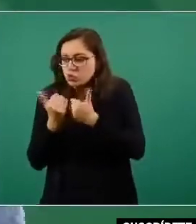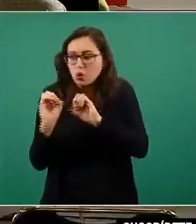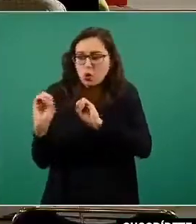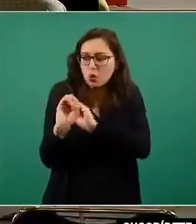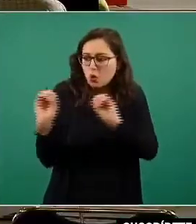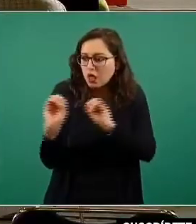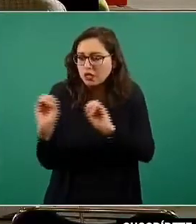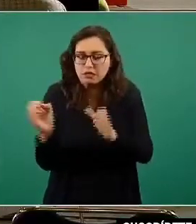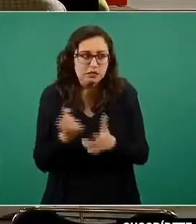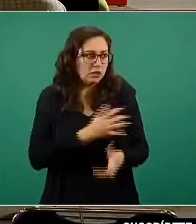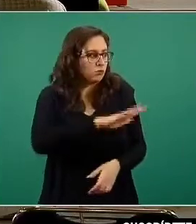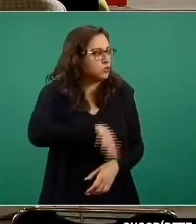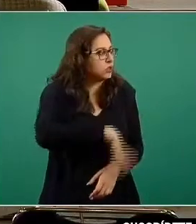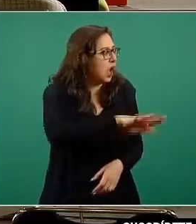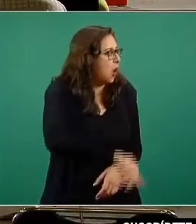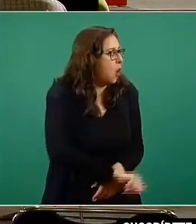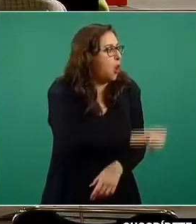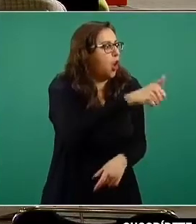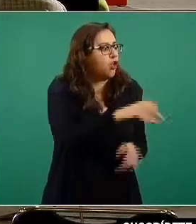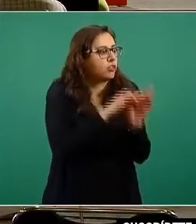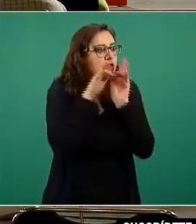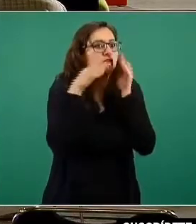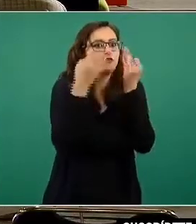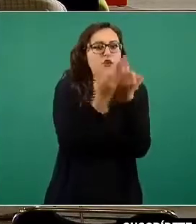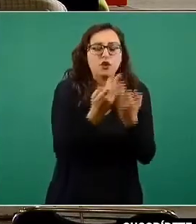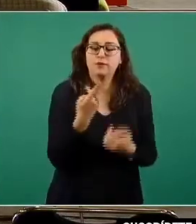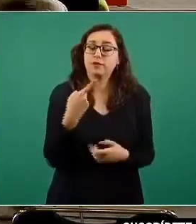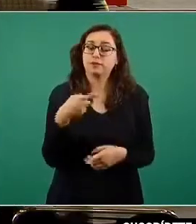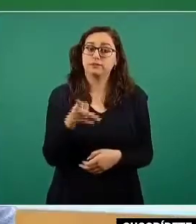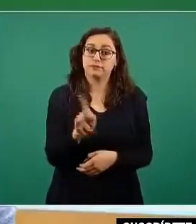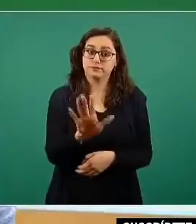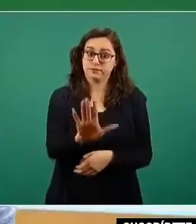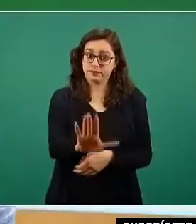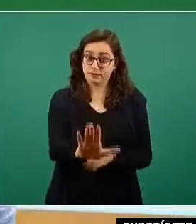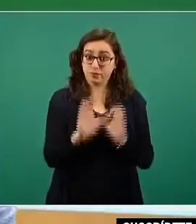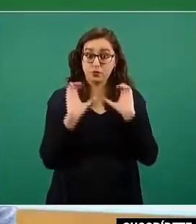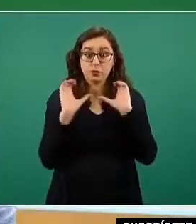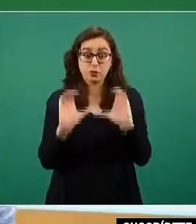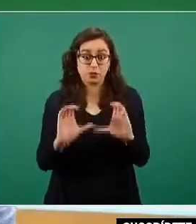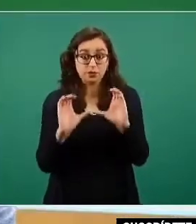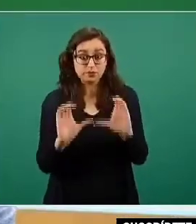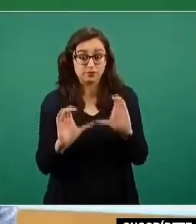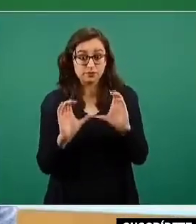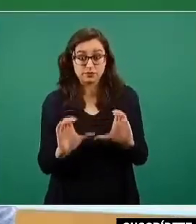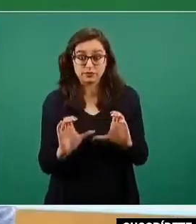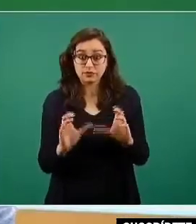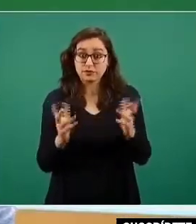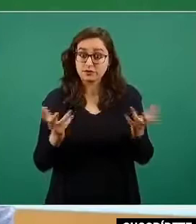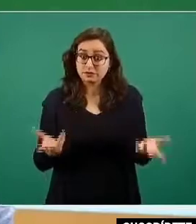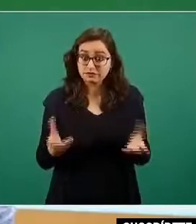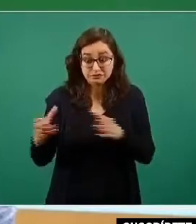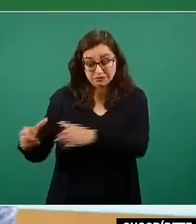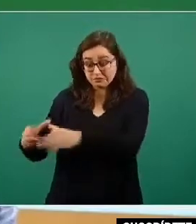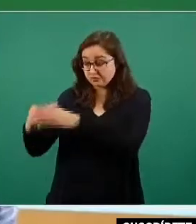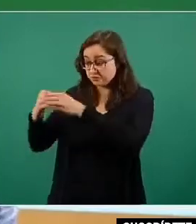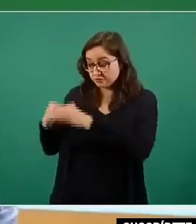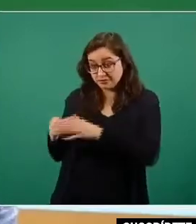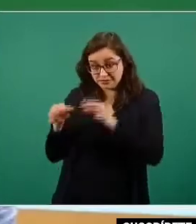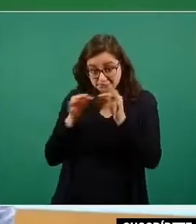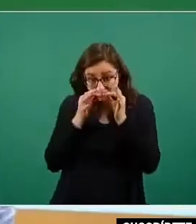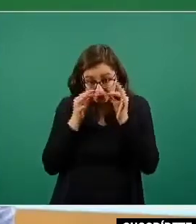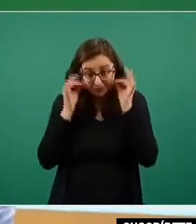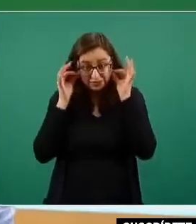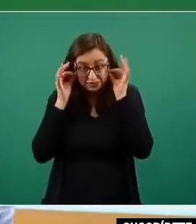concentrador, se busquen alternativas. Sin embargo, sí debemos dejar en claro que no necesariamente, y lo más probable es que no lo sea,